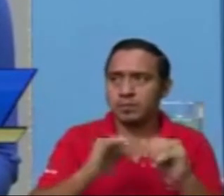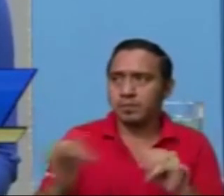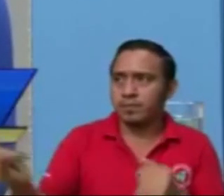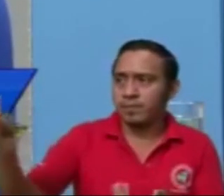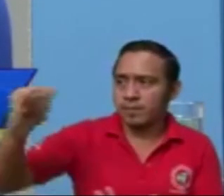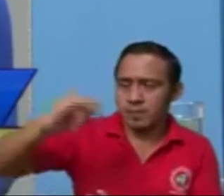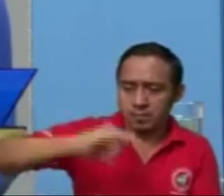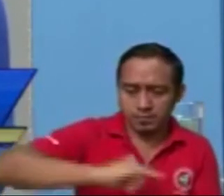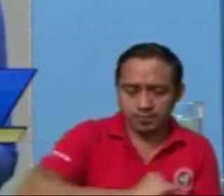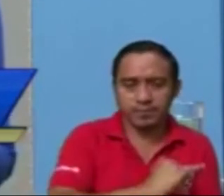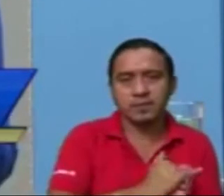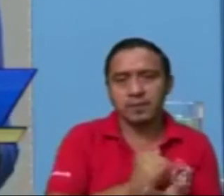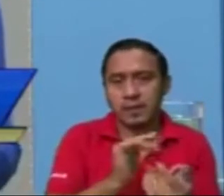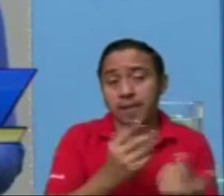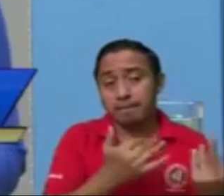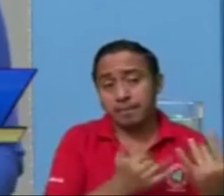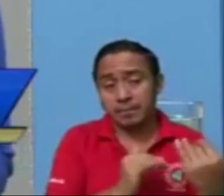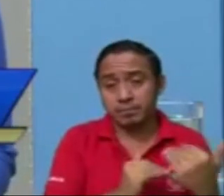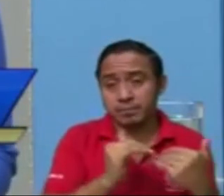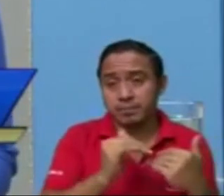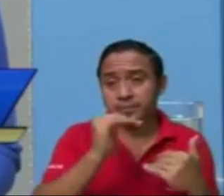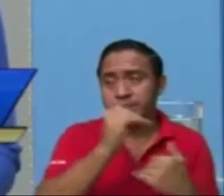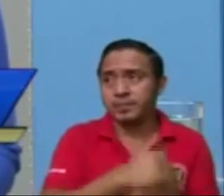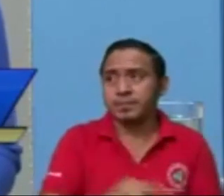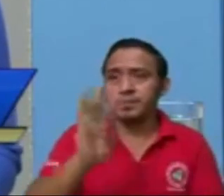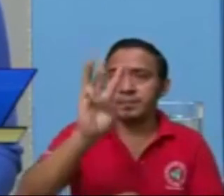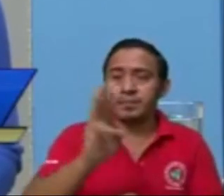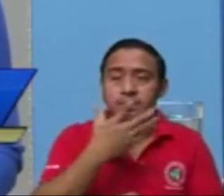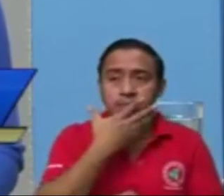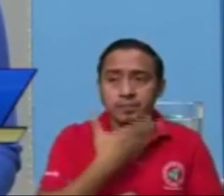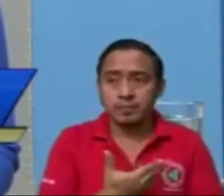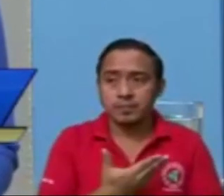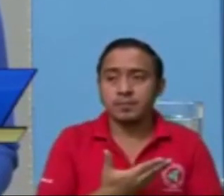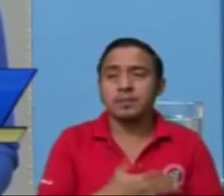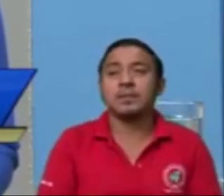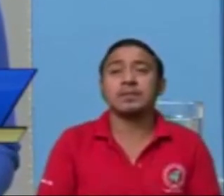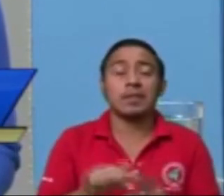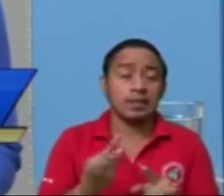ido también incrementando, esperamos ya este 3 de diciembre que empiece